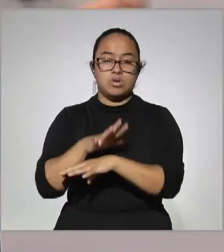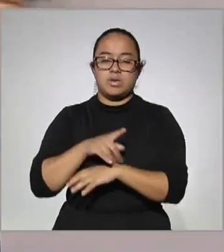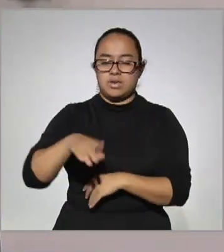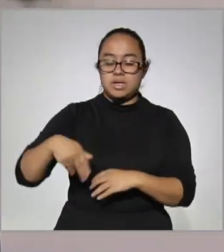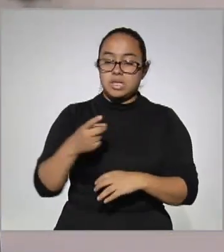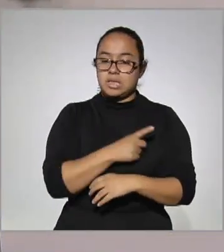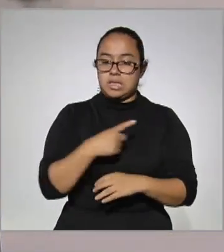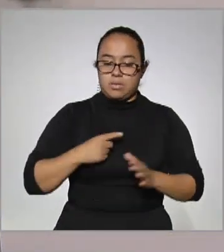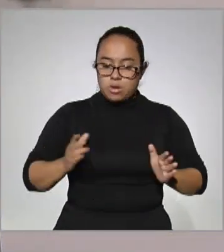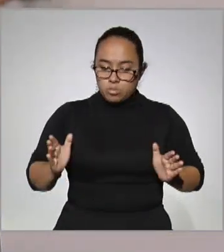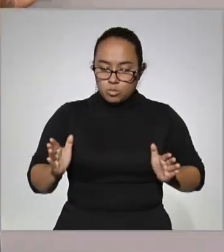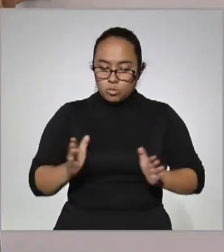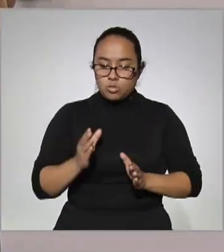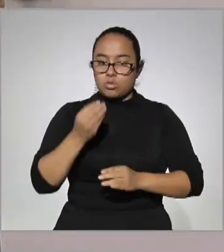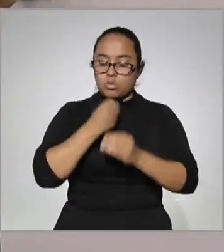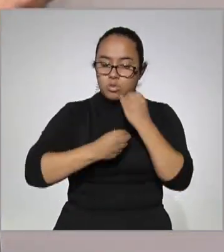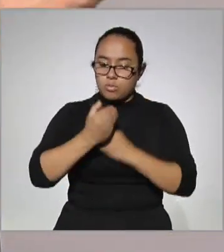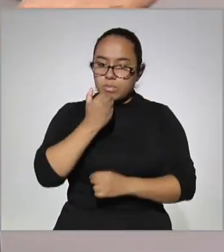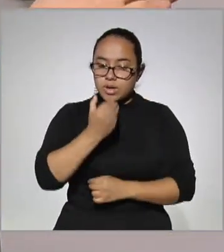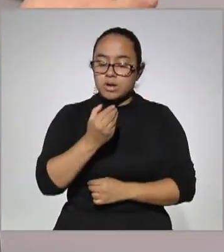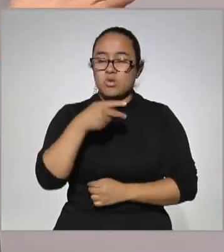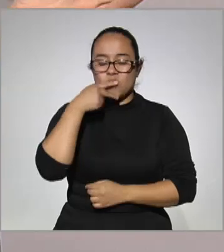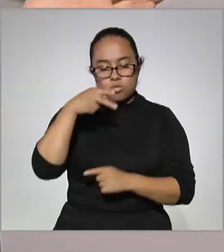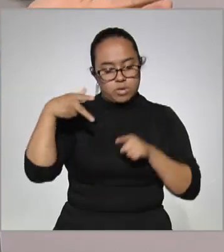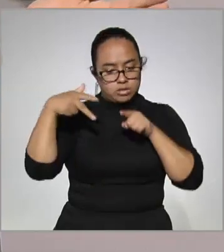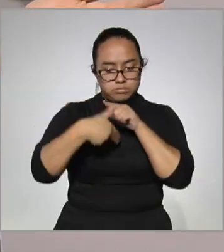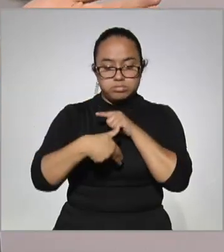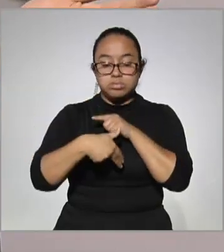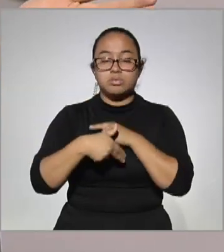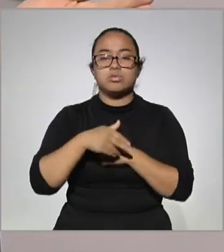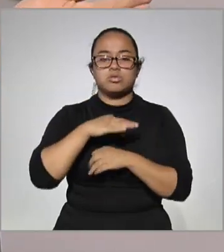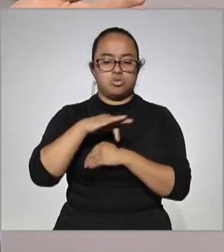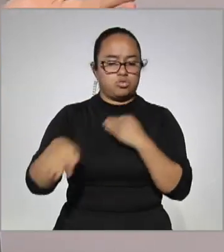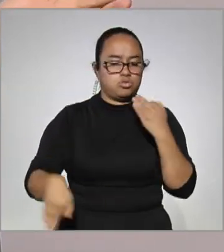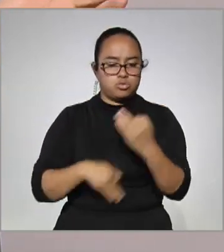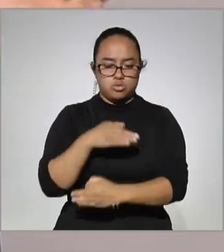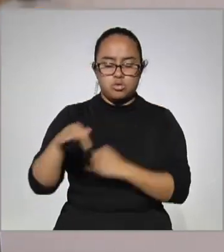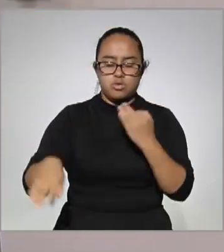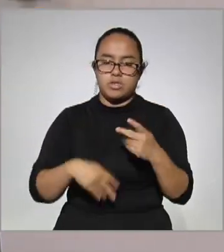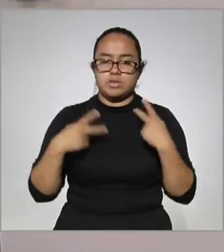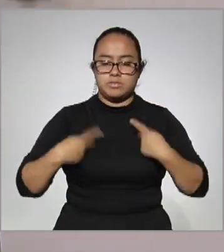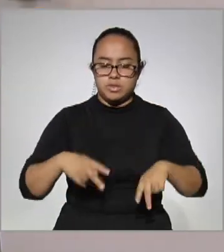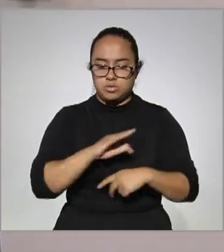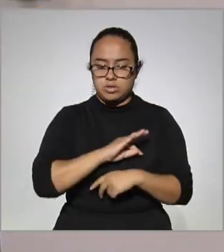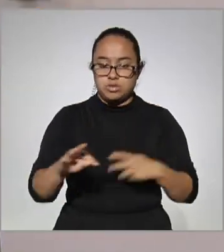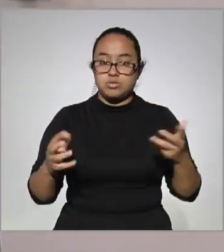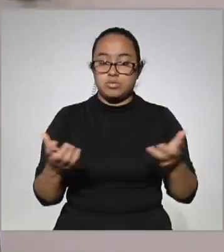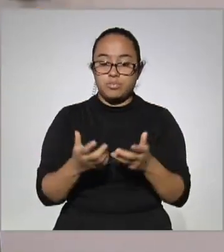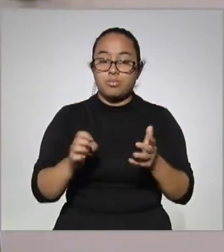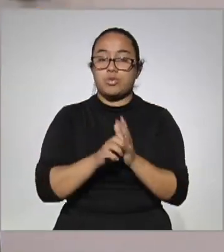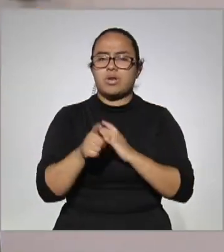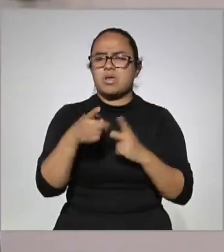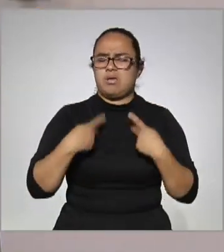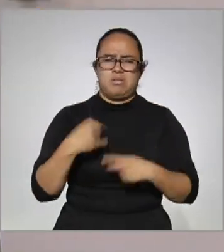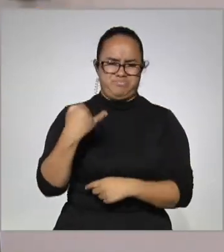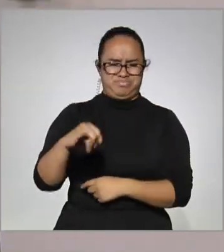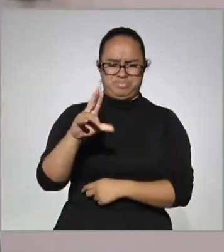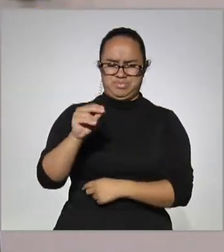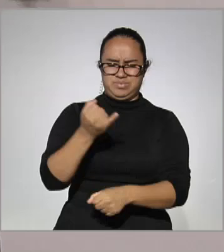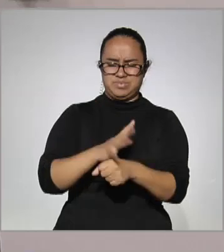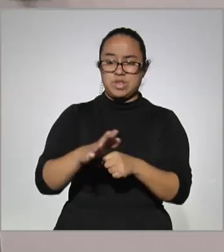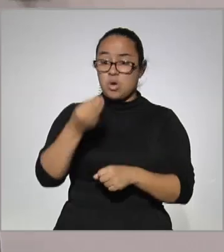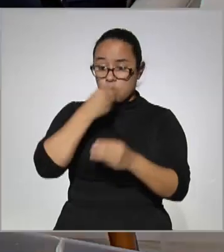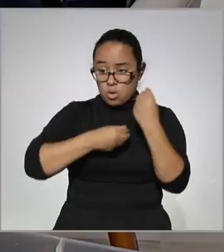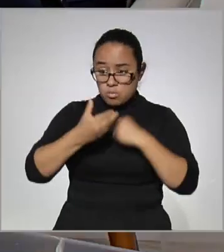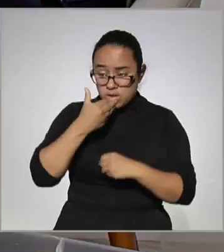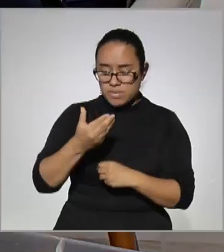bajar de peso, comer adecuadamente y dejar de fumar, está al alcance de la mano de todo el mundo. La gente que vaya a decirme no es cierto, comer bien es muy caro,